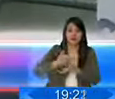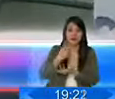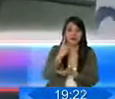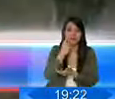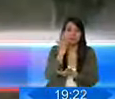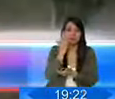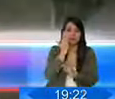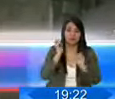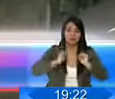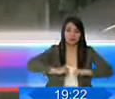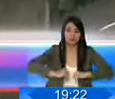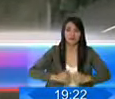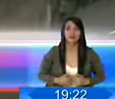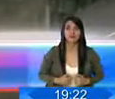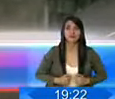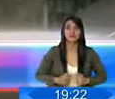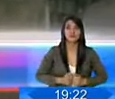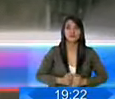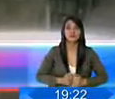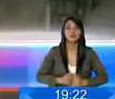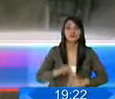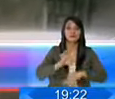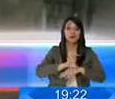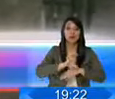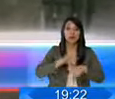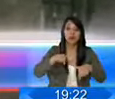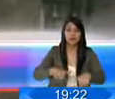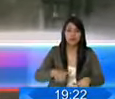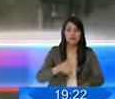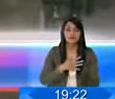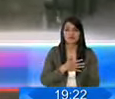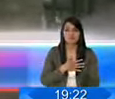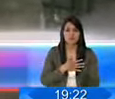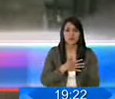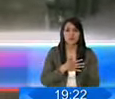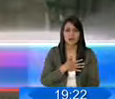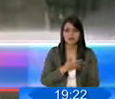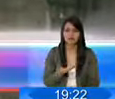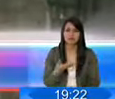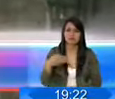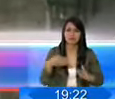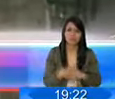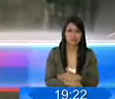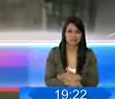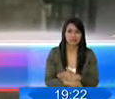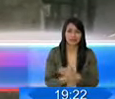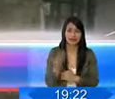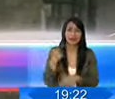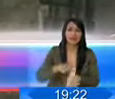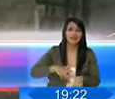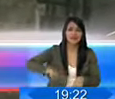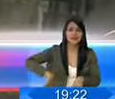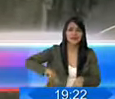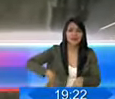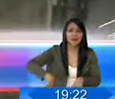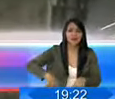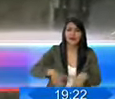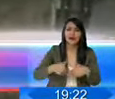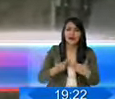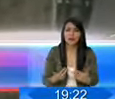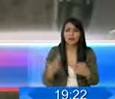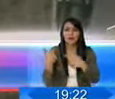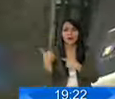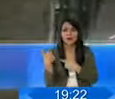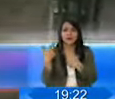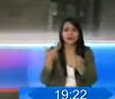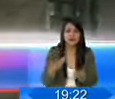y padres. Hemos visto que Ecuador lamentablemente está totalmente retrasado en incorporar las figuras de la